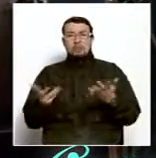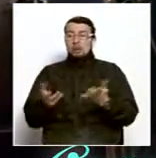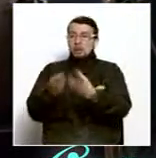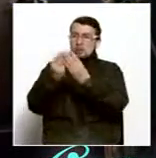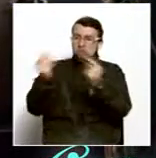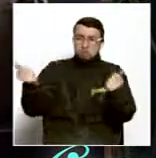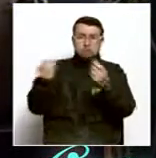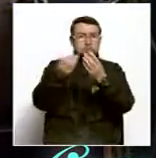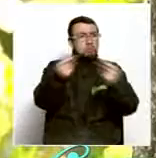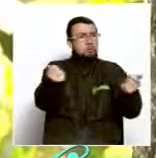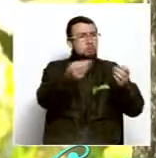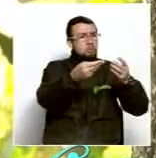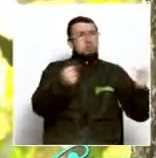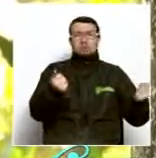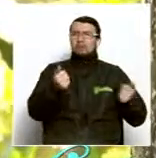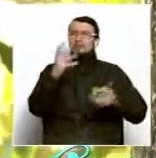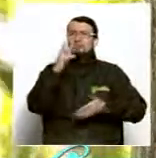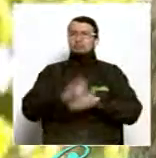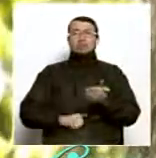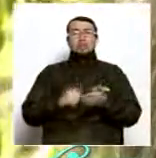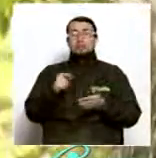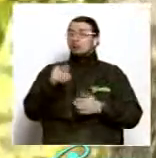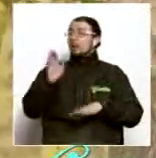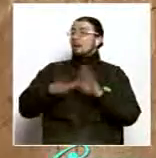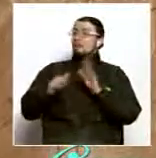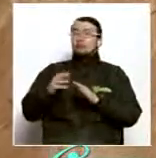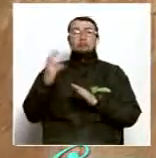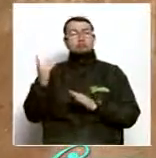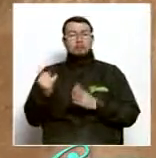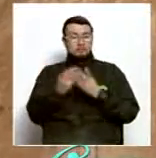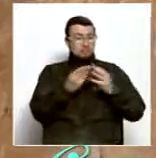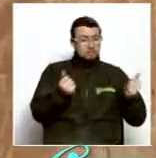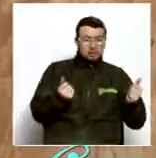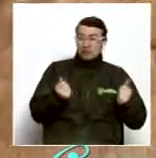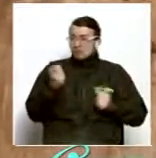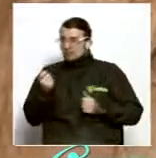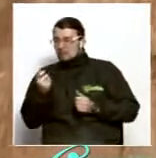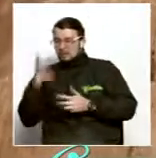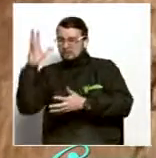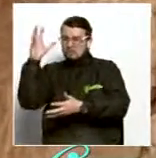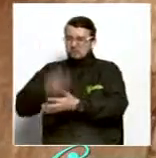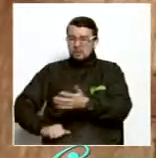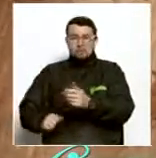de especies, destrucción de sus hábitats para beneficio de unos pocos.